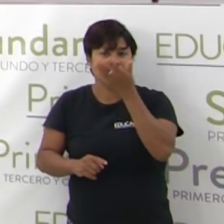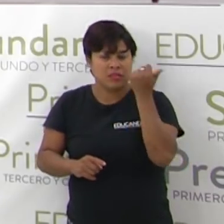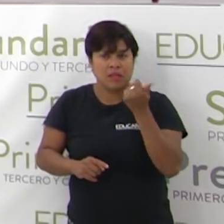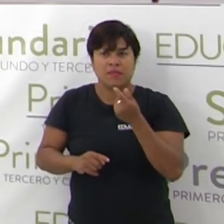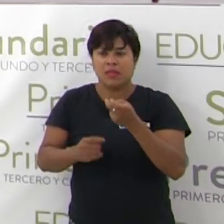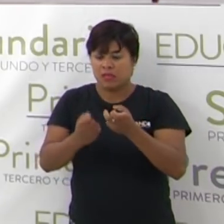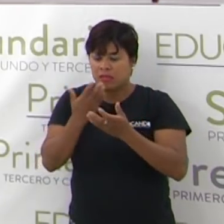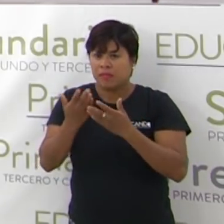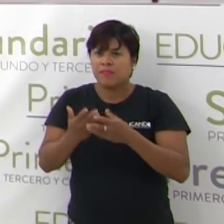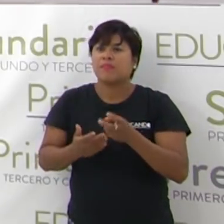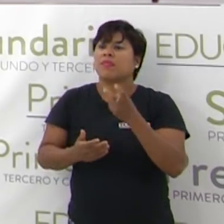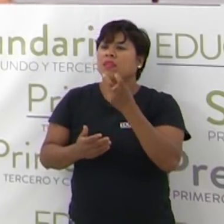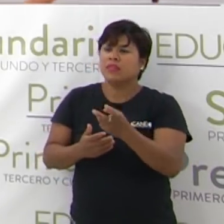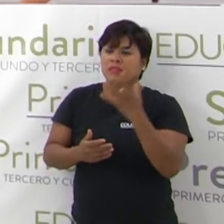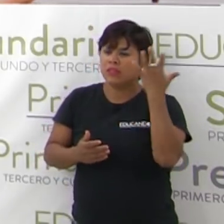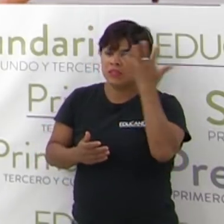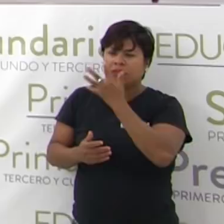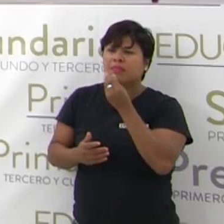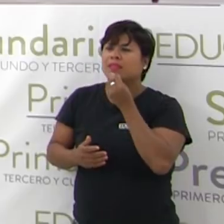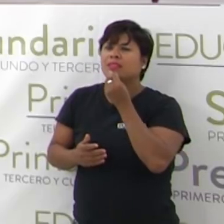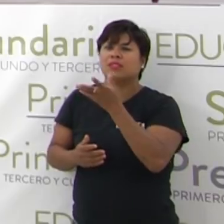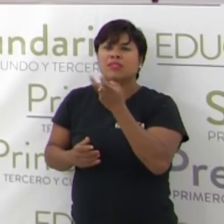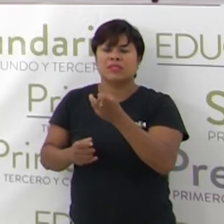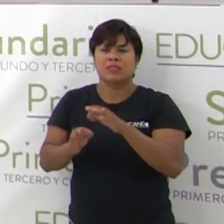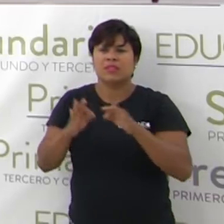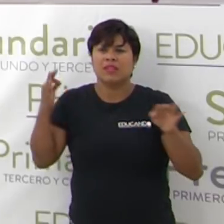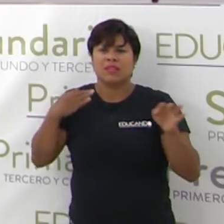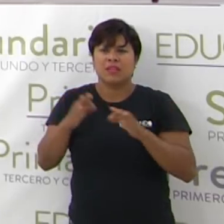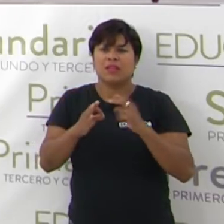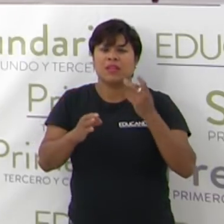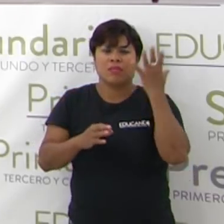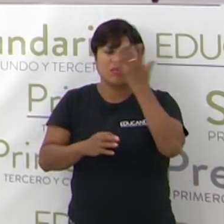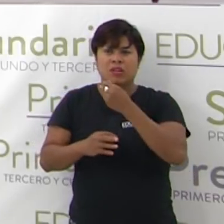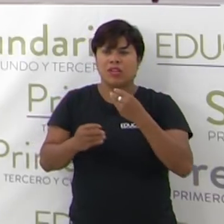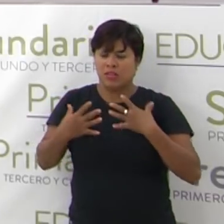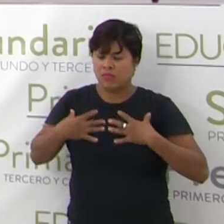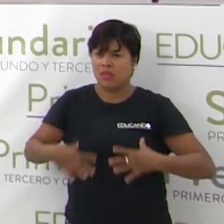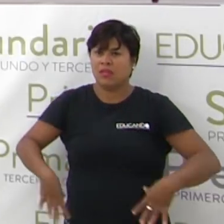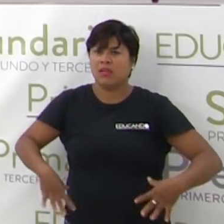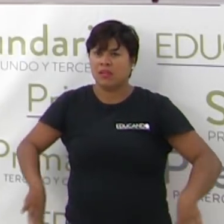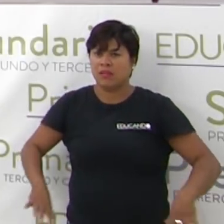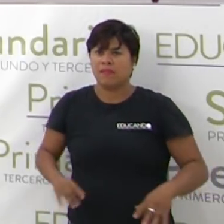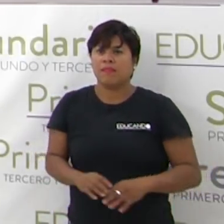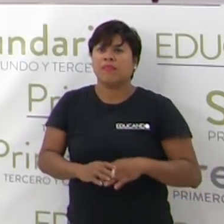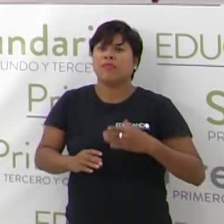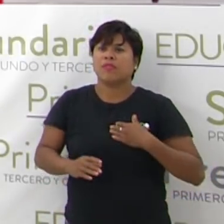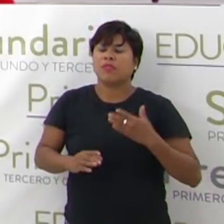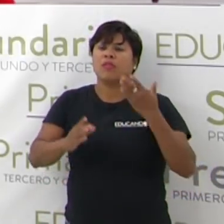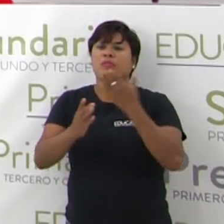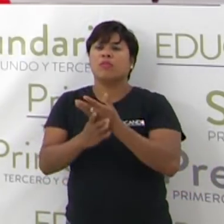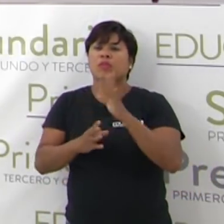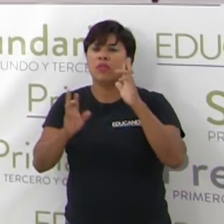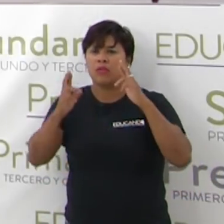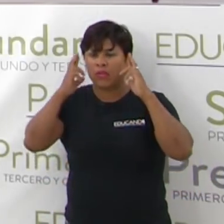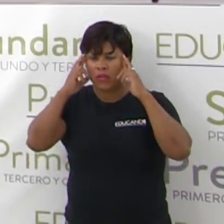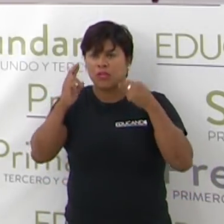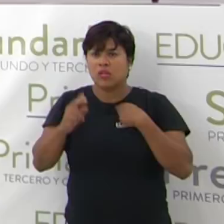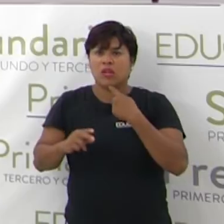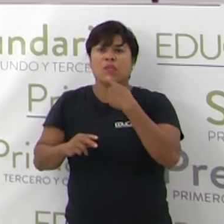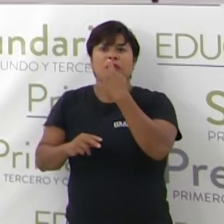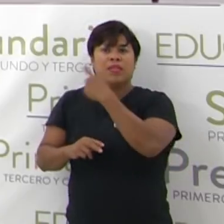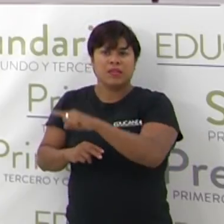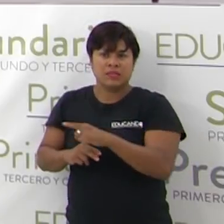así es, está preciosa y qué bonito va el traje. Voy a ir con mi rey y les voy a